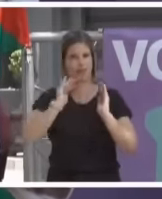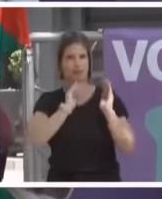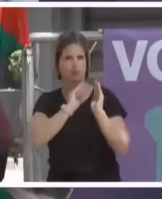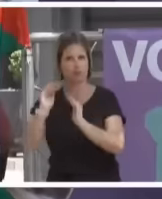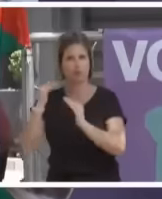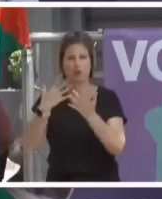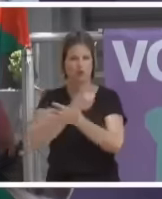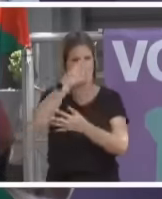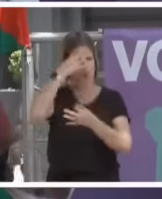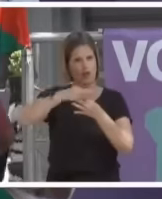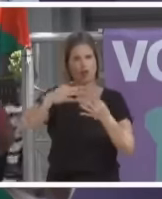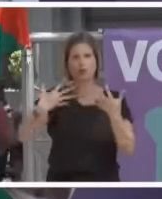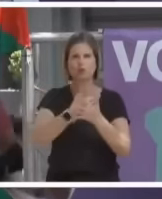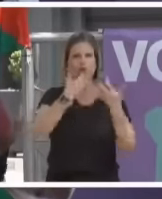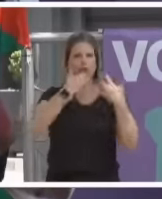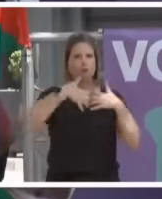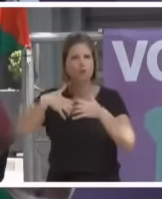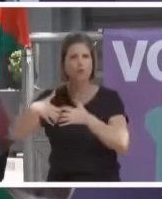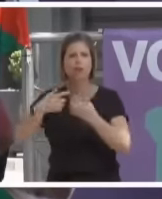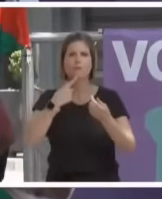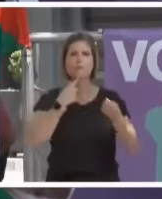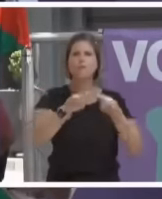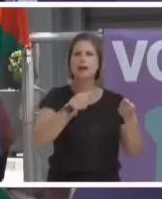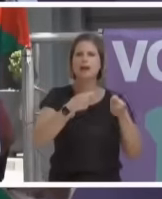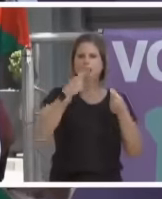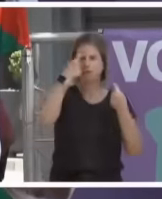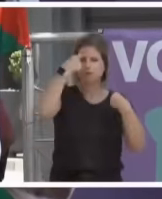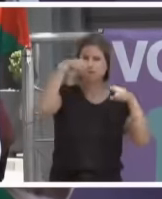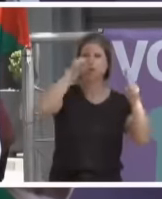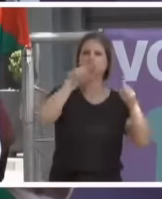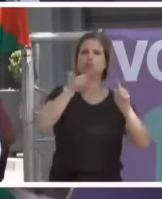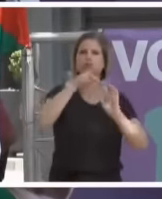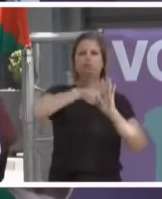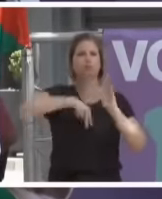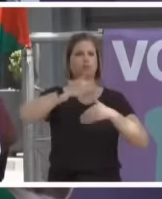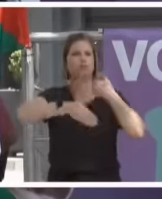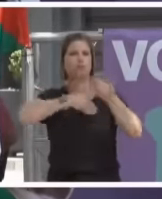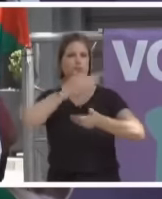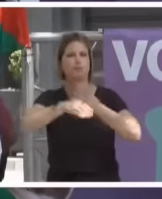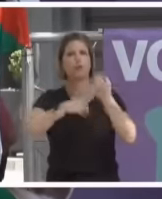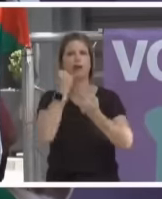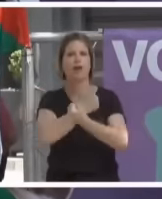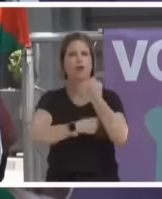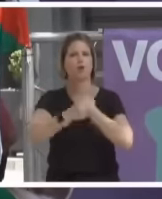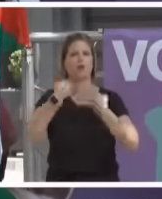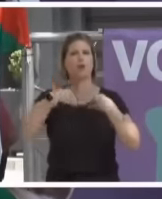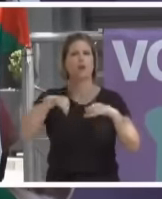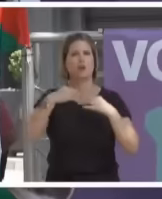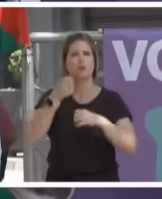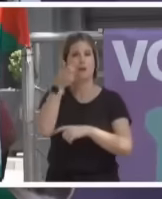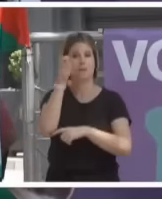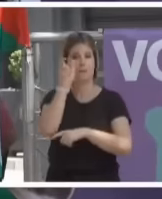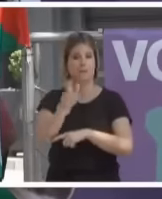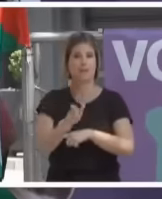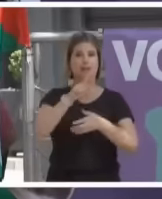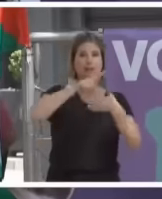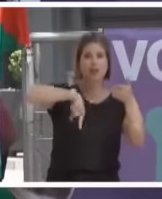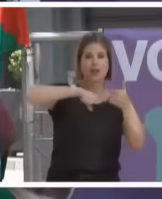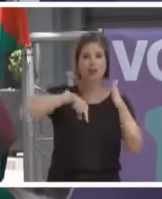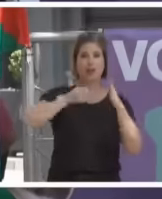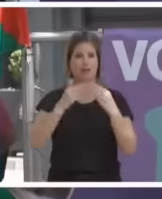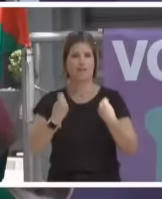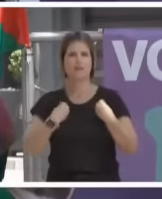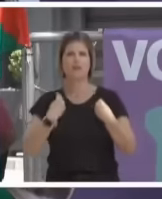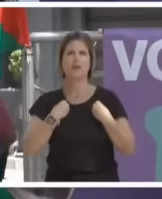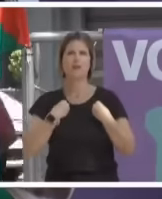va a funcionar. De que el mercado se va a regular solo. De que la economía va a seguir regulándose sola. Que los precios del alquiler y de la vivienda, al final,